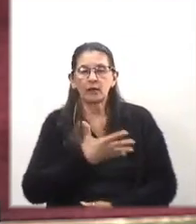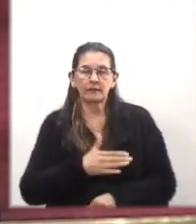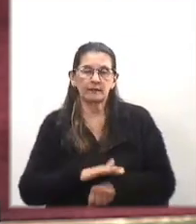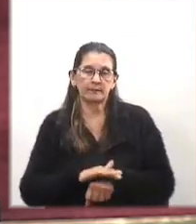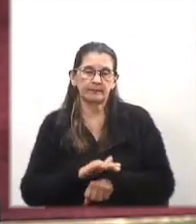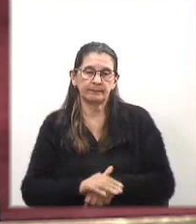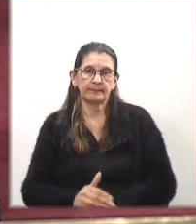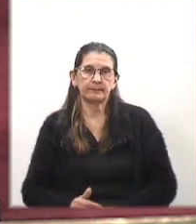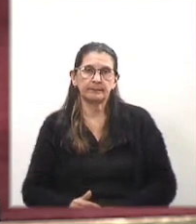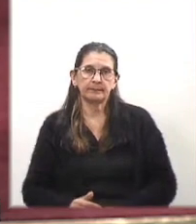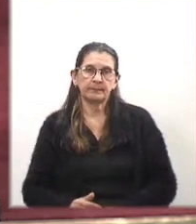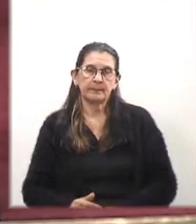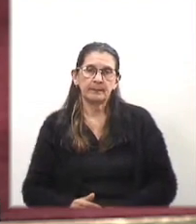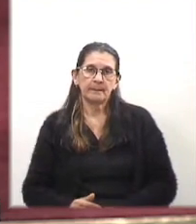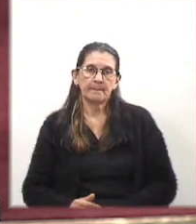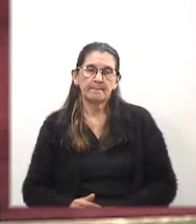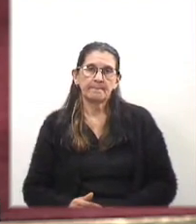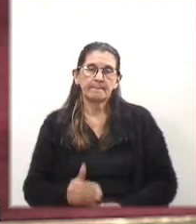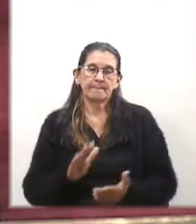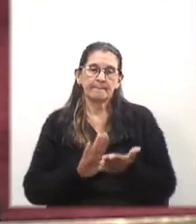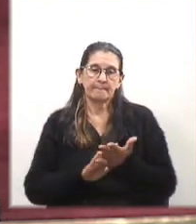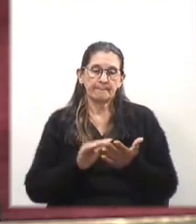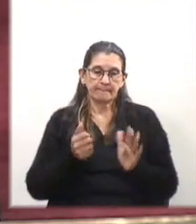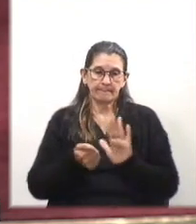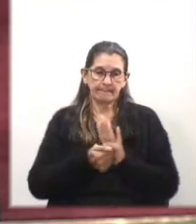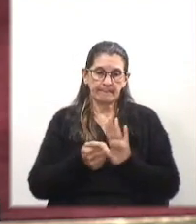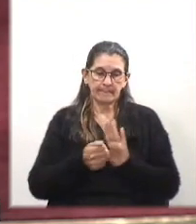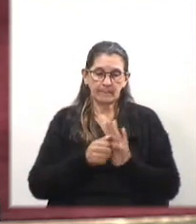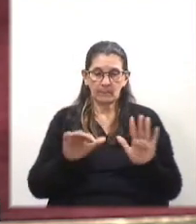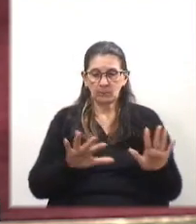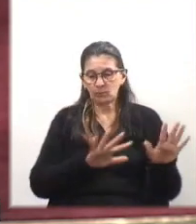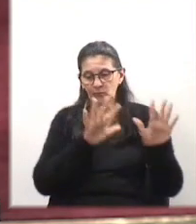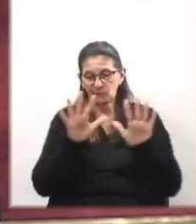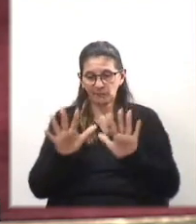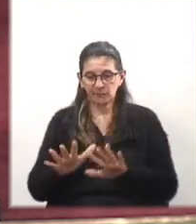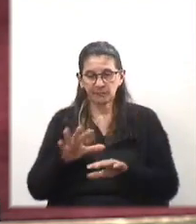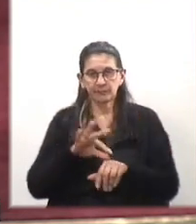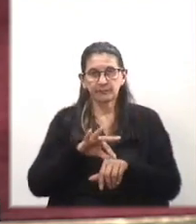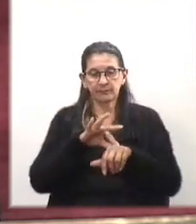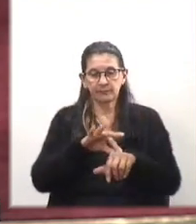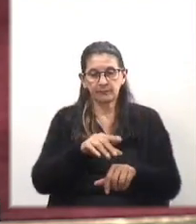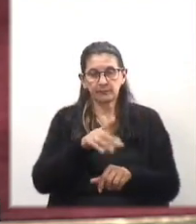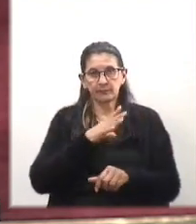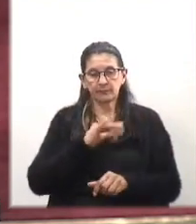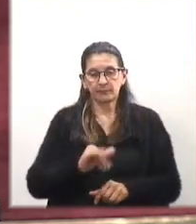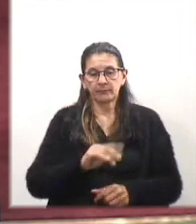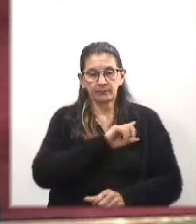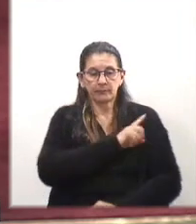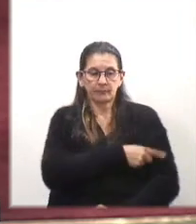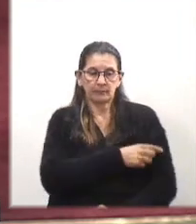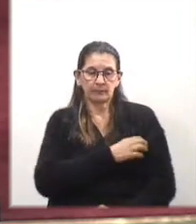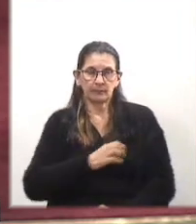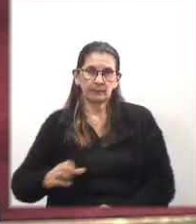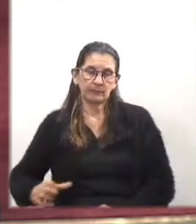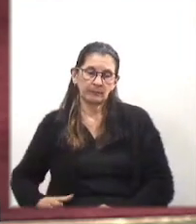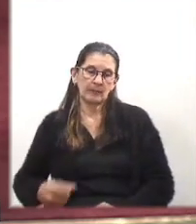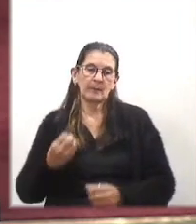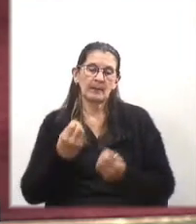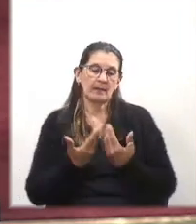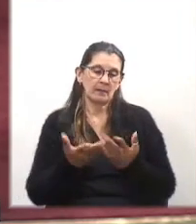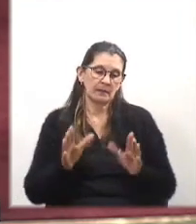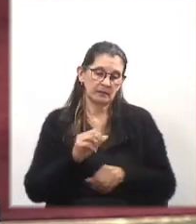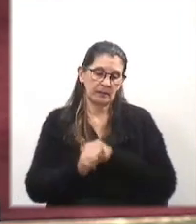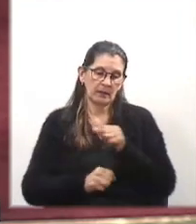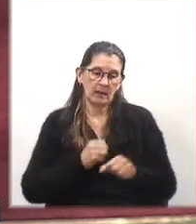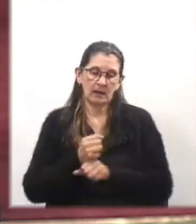garantías. Sobre el artículo 10, en la asistencia, se faculta al Poder Ejecutivo para que a partir del